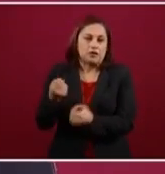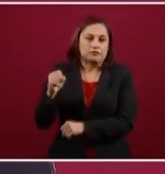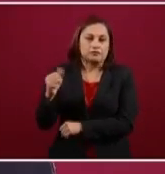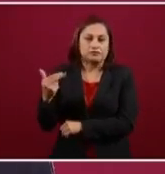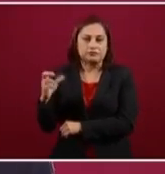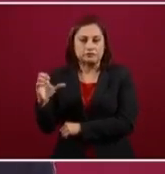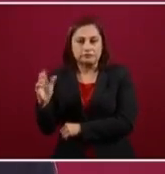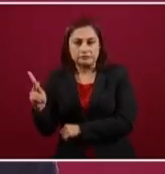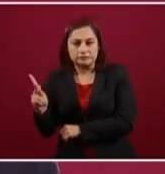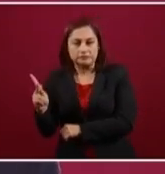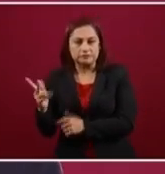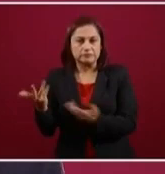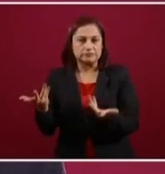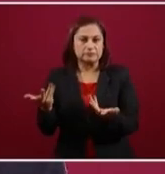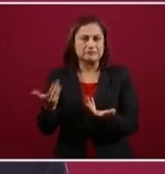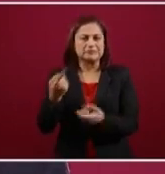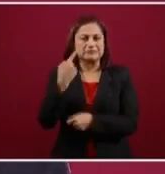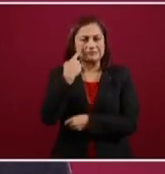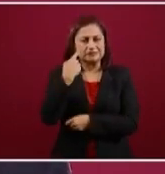Imagínense